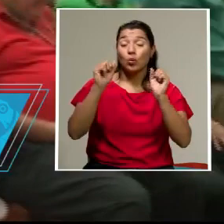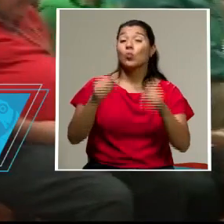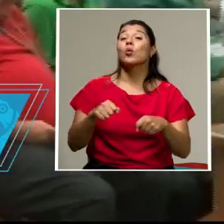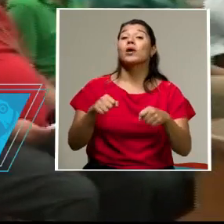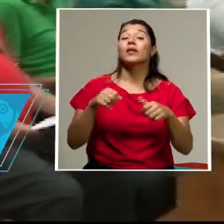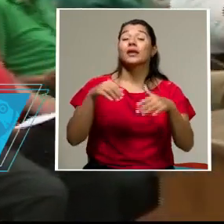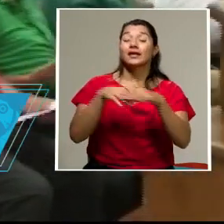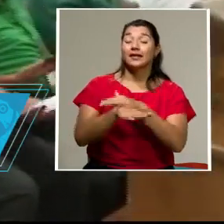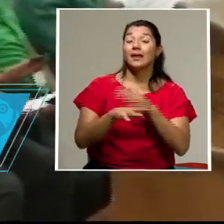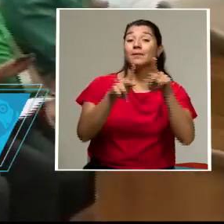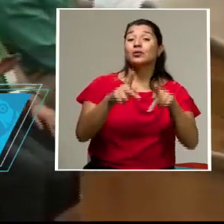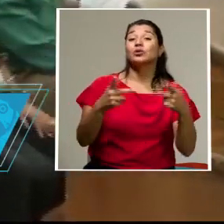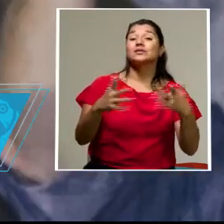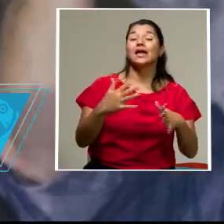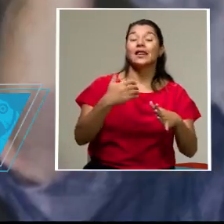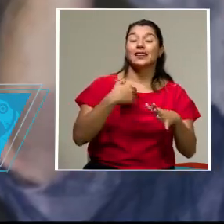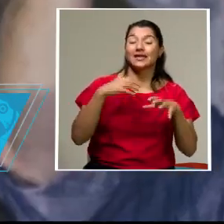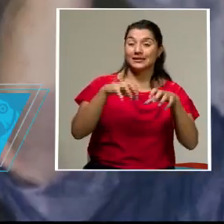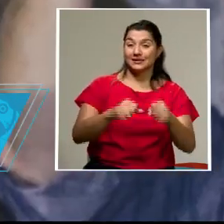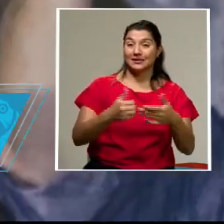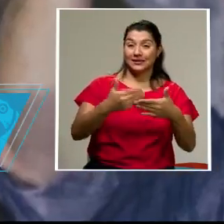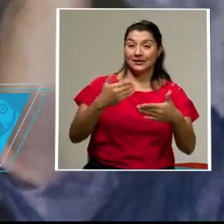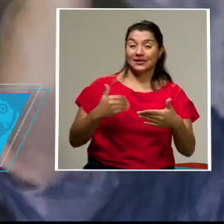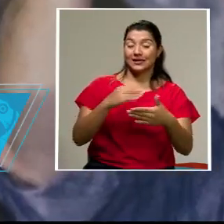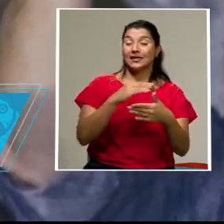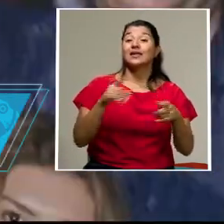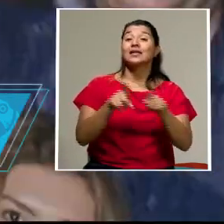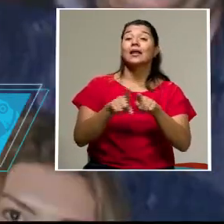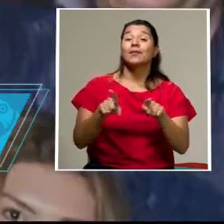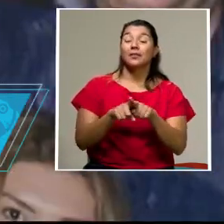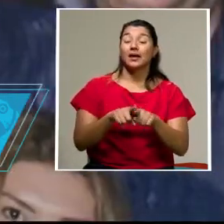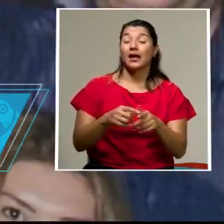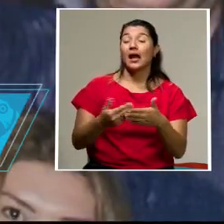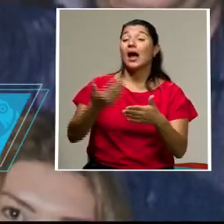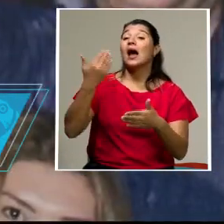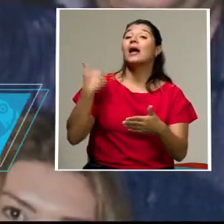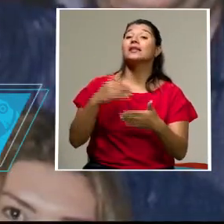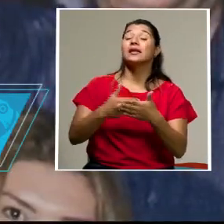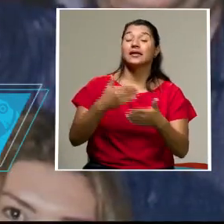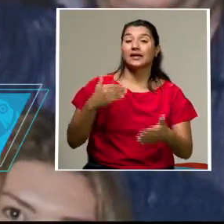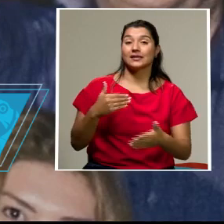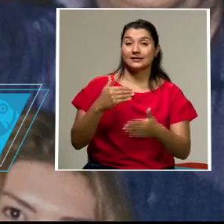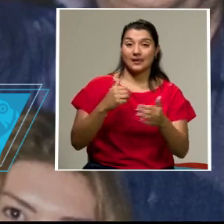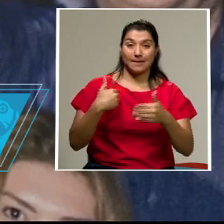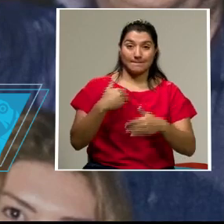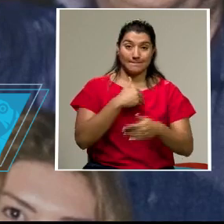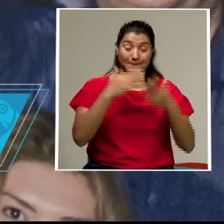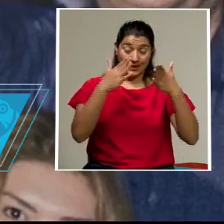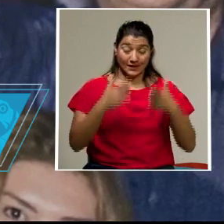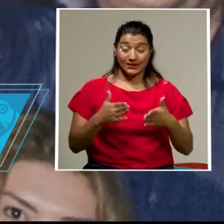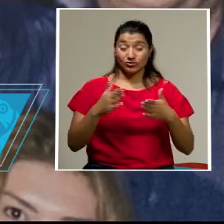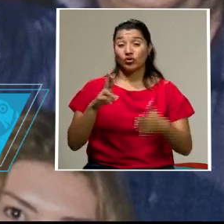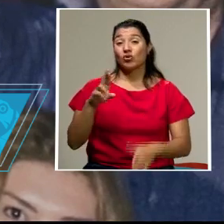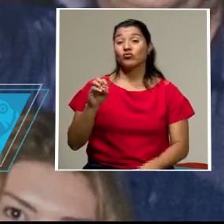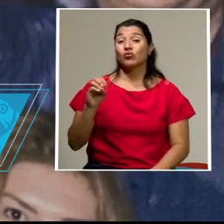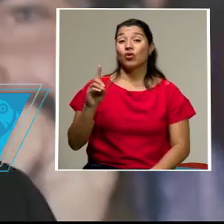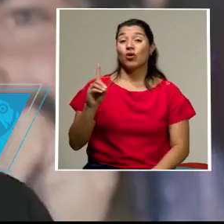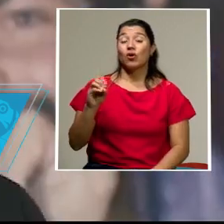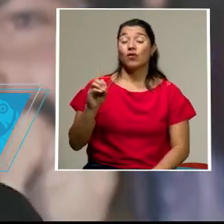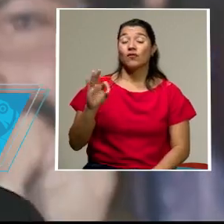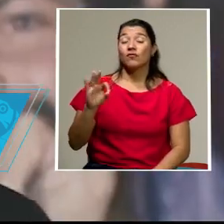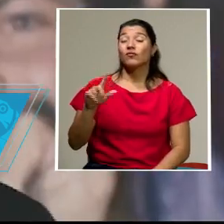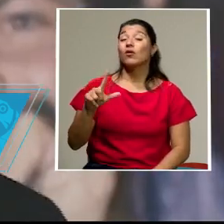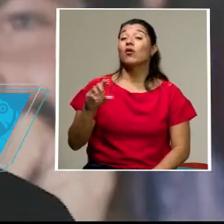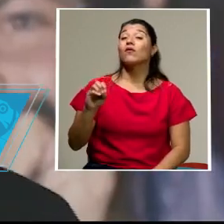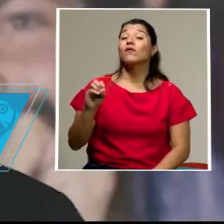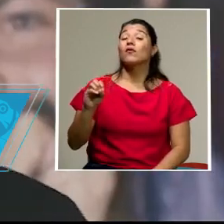quienes ya cuentan con su cita previa, mientras que al otro lado de la acera, el ex candidato y exministro de la presidencia Rodolfo Pisa dijo a Costa Rica